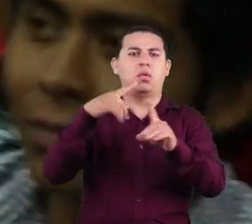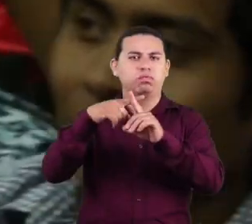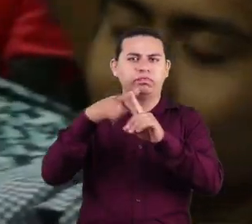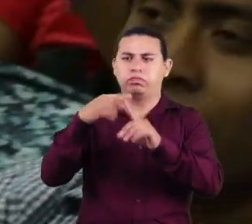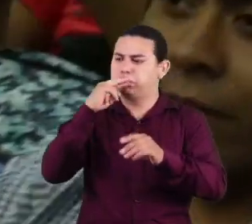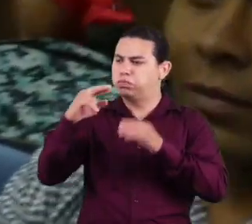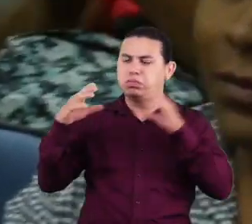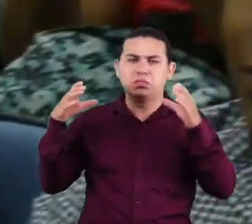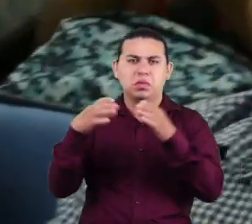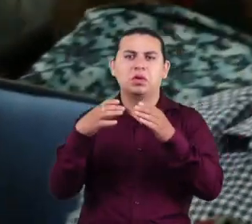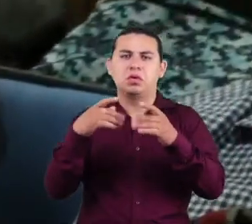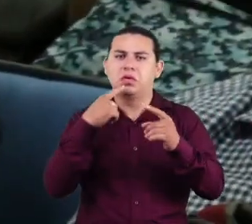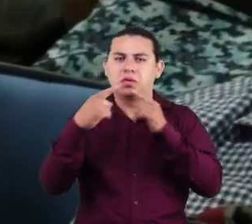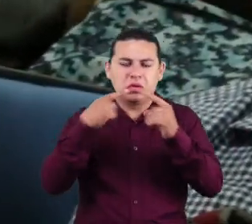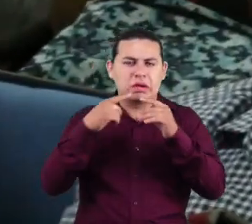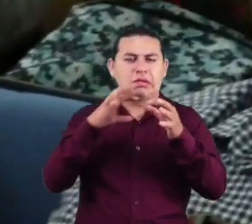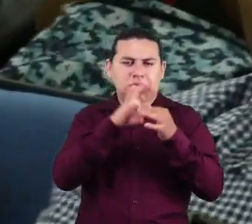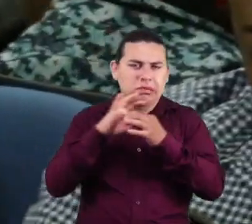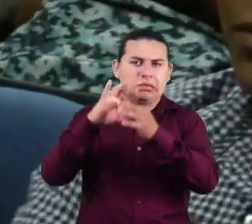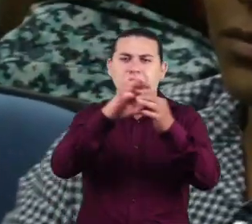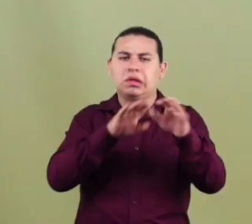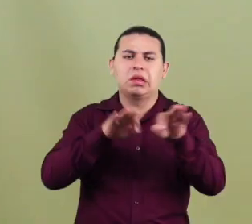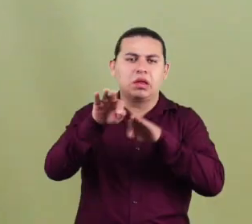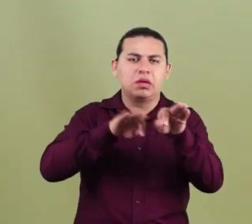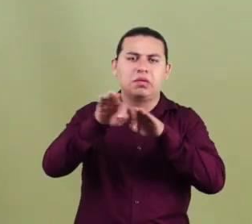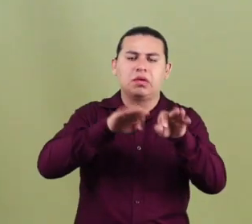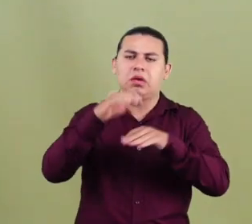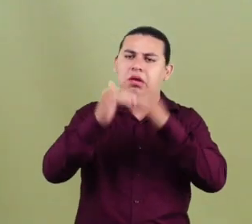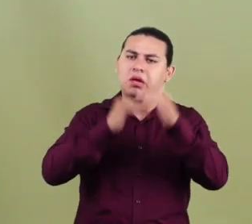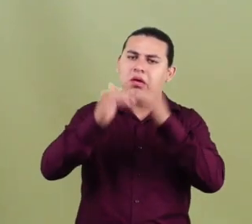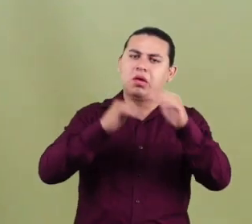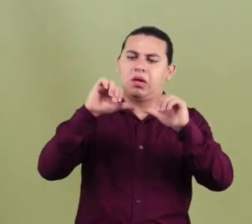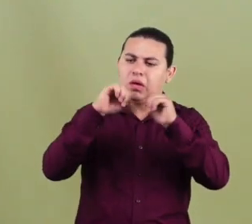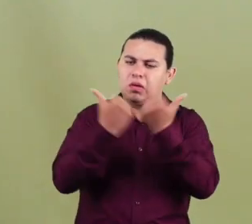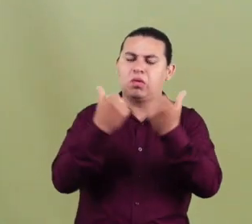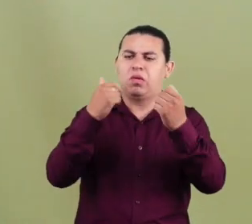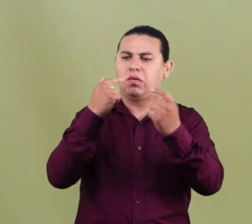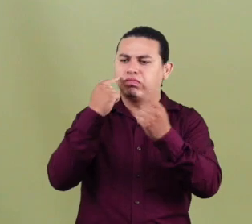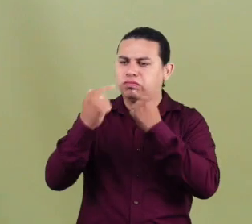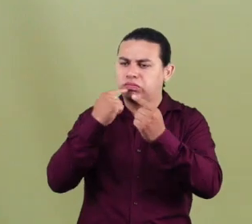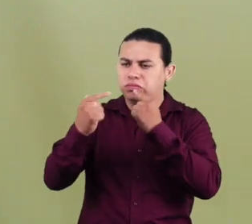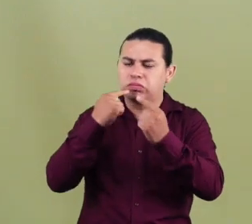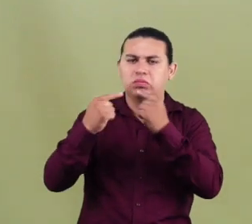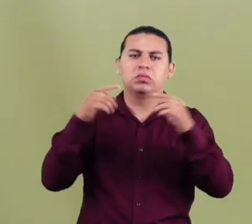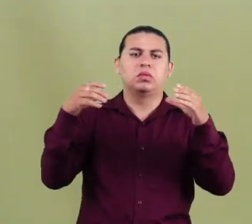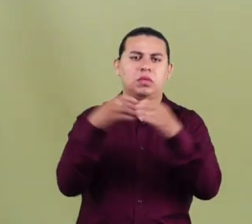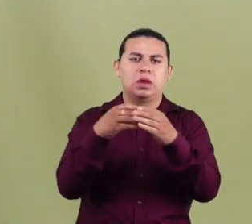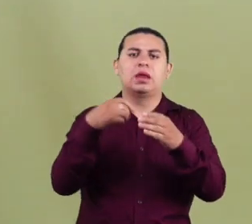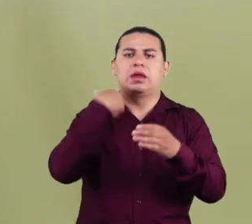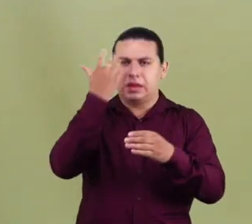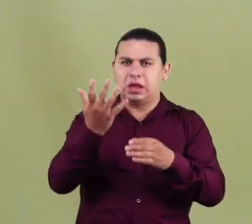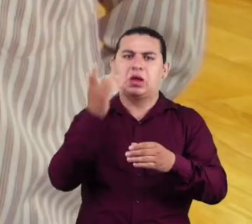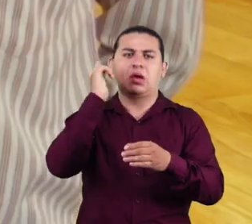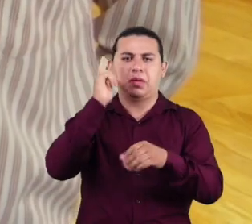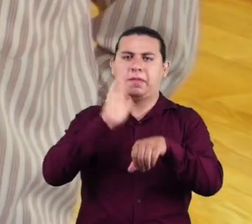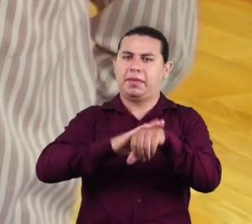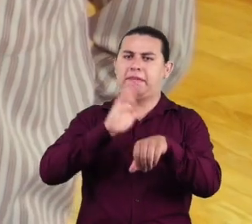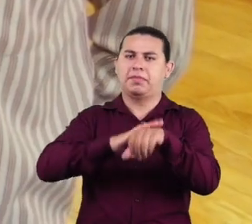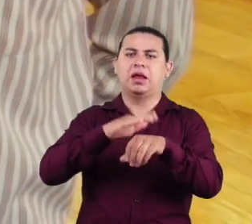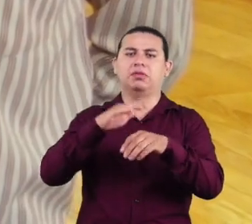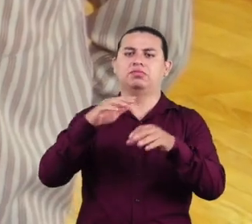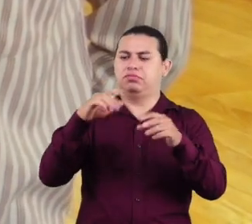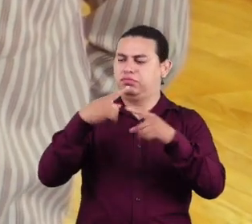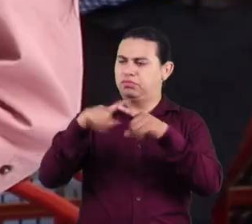año, conjuntamente trabajando con las dos organizaciones inglesas con las cuales tenemos un convenio y tenemos presencia aquí mismo